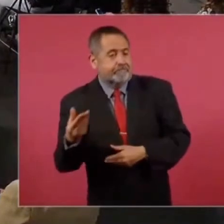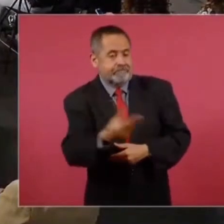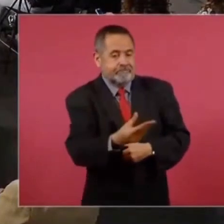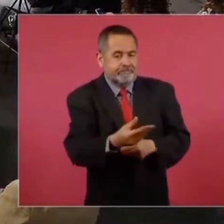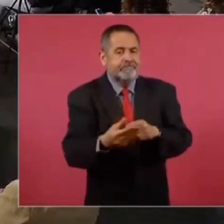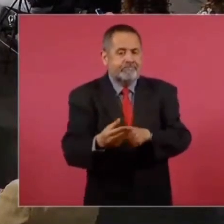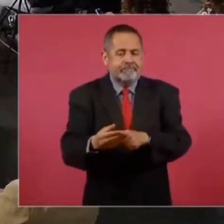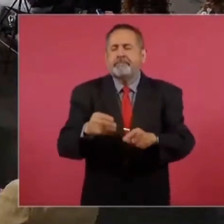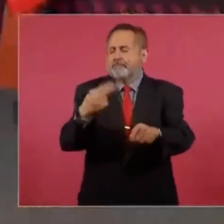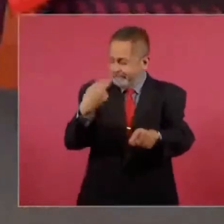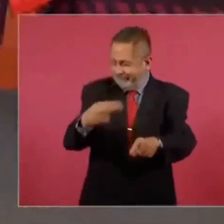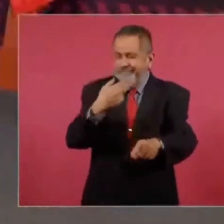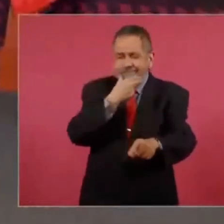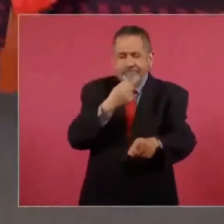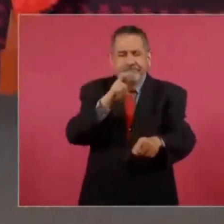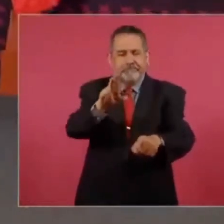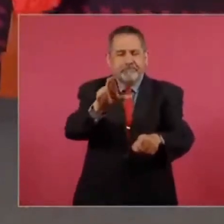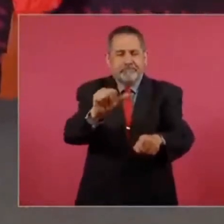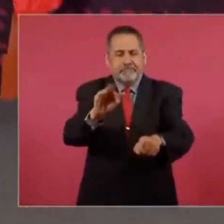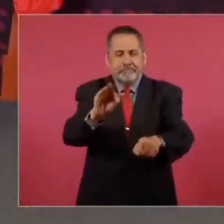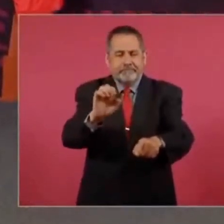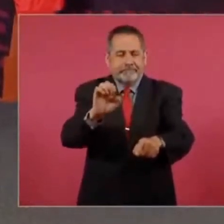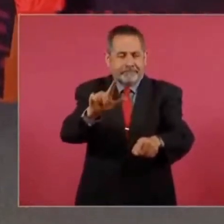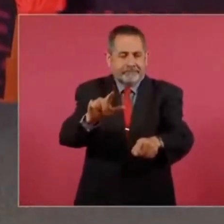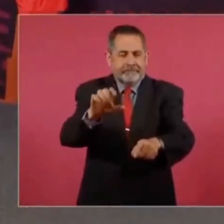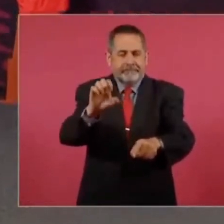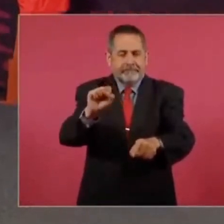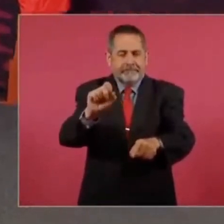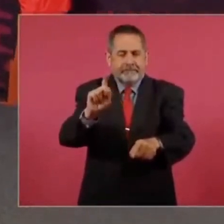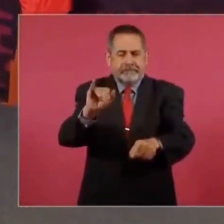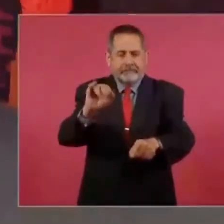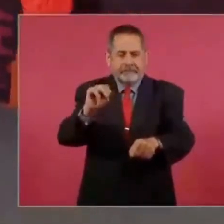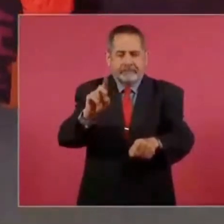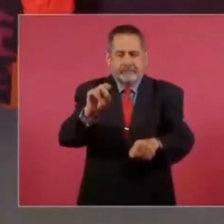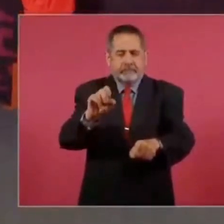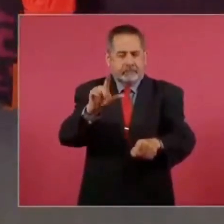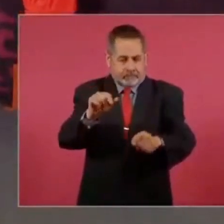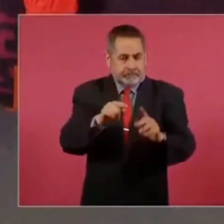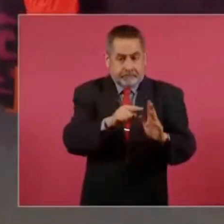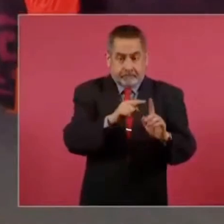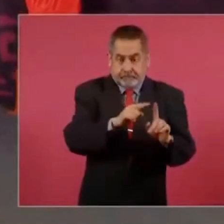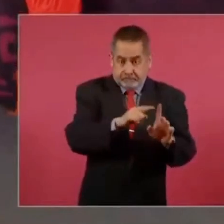Espíndola, Rafael Reyes Espíndola. Pero era famosísimo y persiguió a este periodista